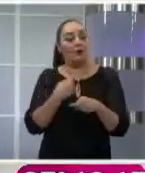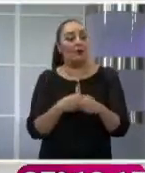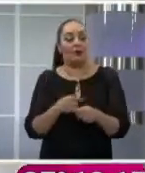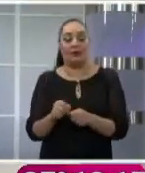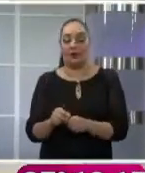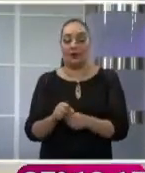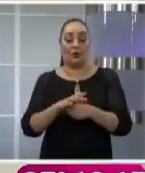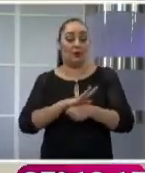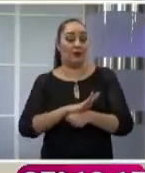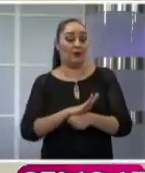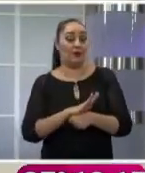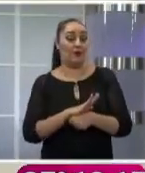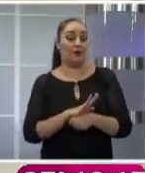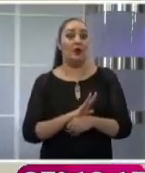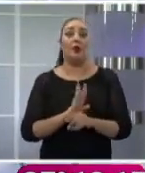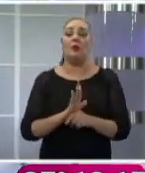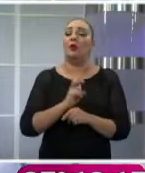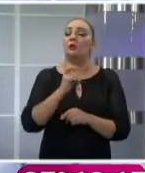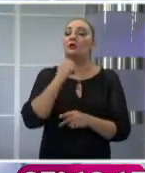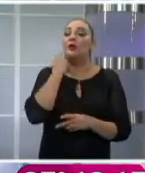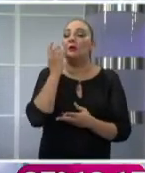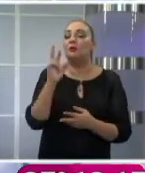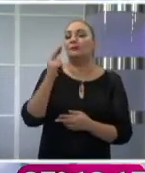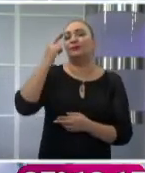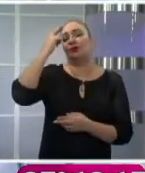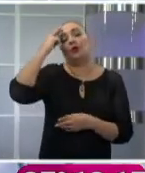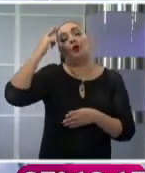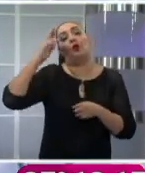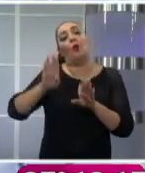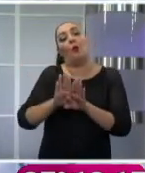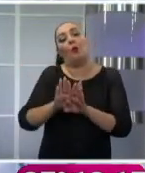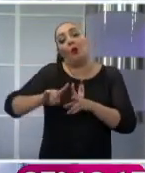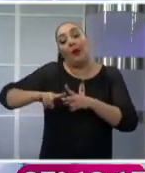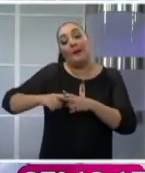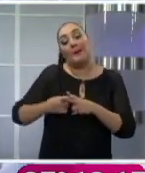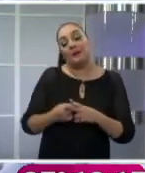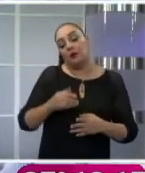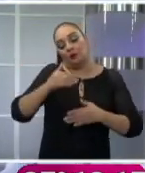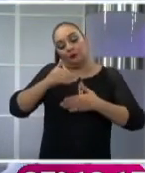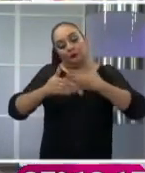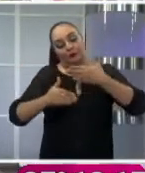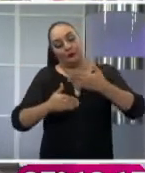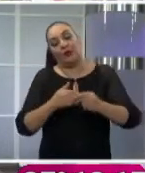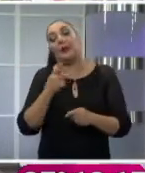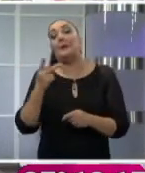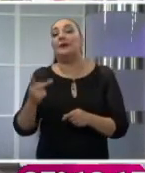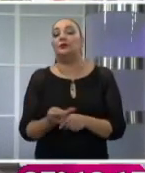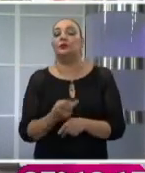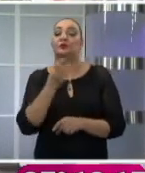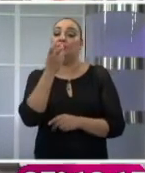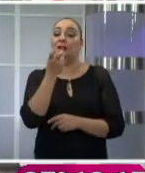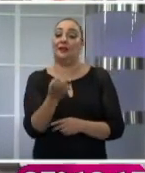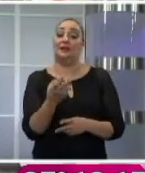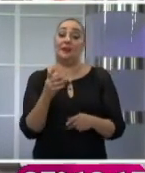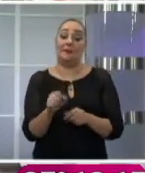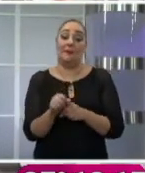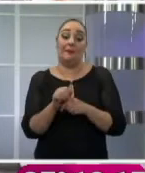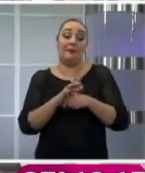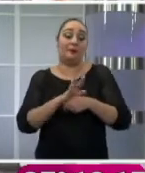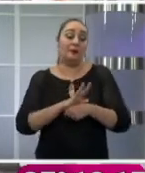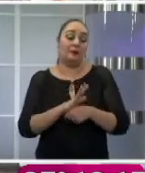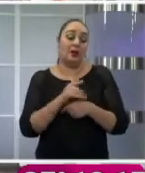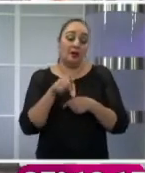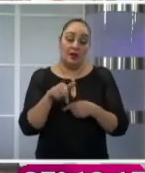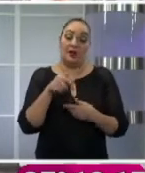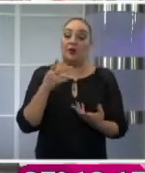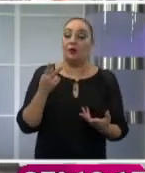que queremos hacer un pequeño recuento sobre cómo inicio y todo lo que ha pasado alrededor de esta enfermedad y de esta pandemia aquí en